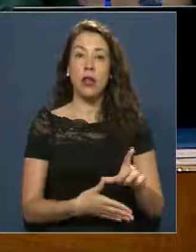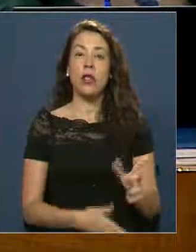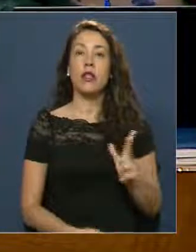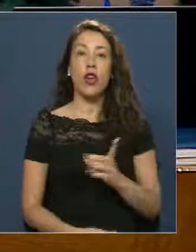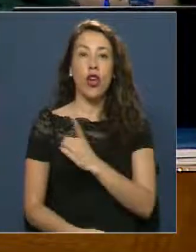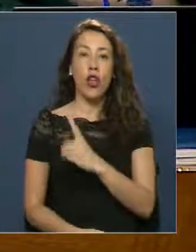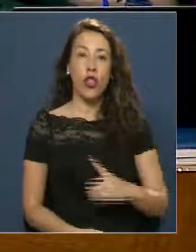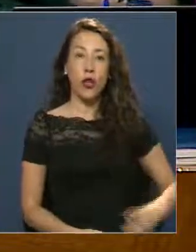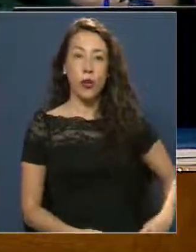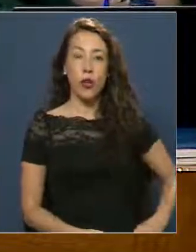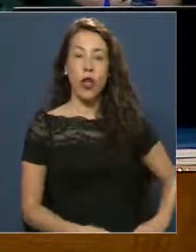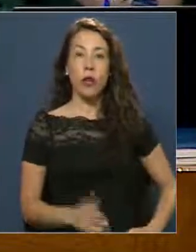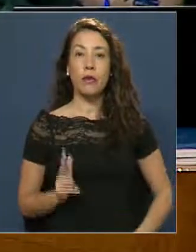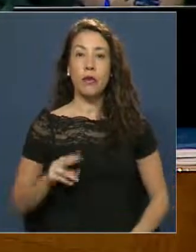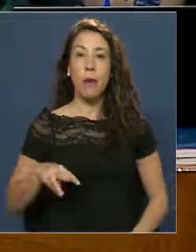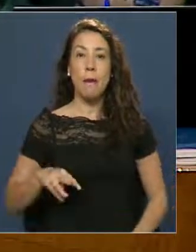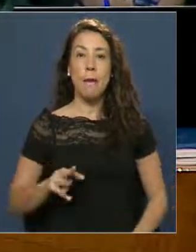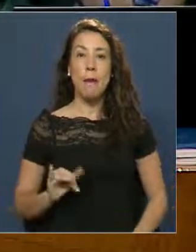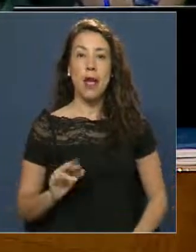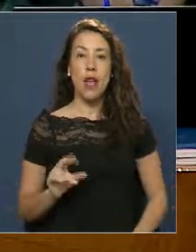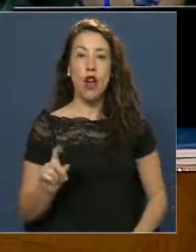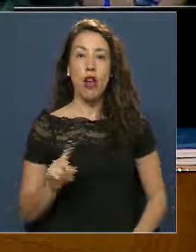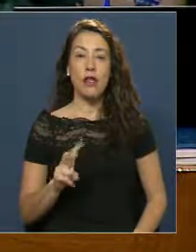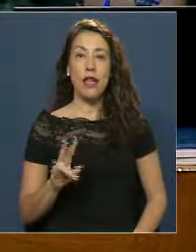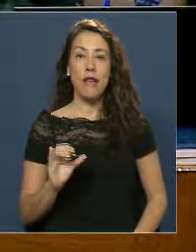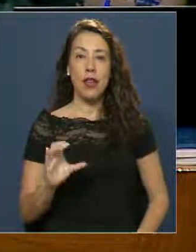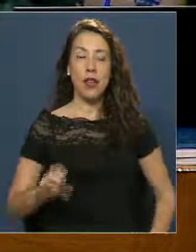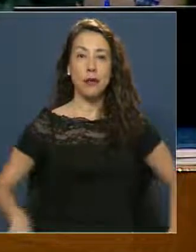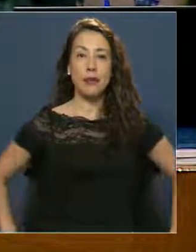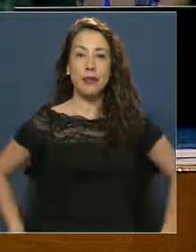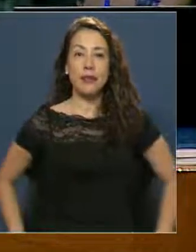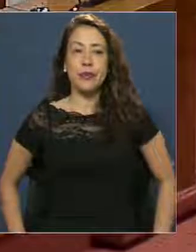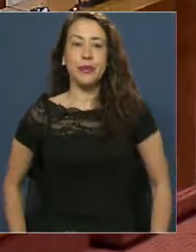señor diputado don Vlado Mirosevic.